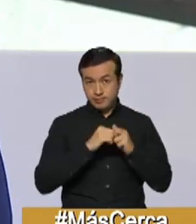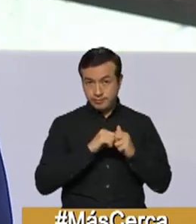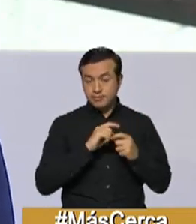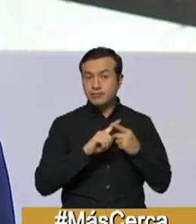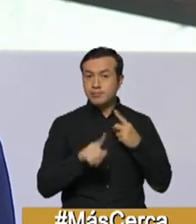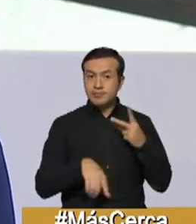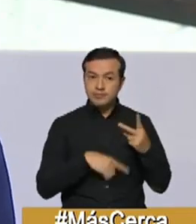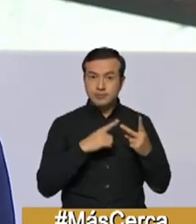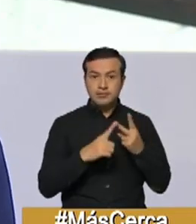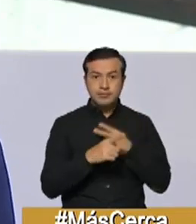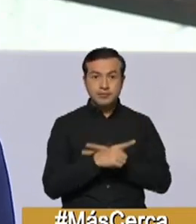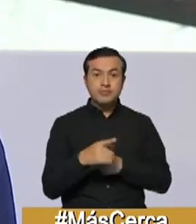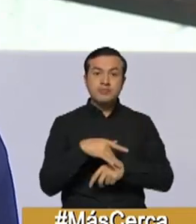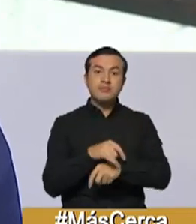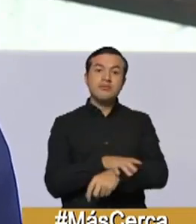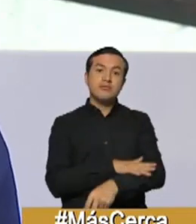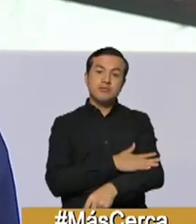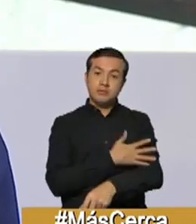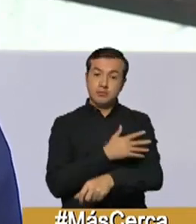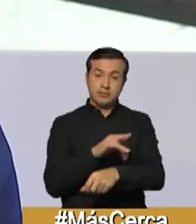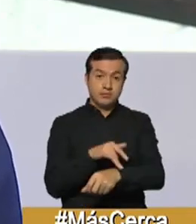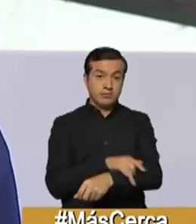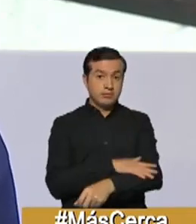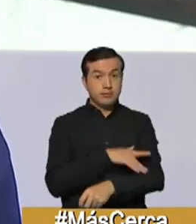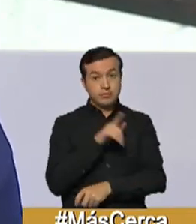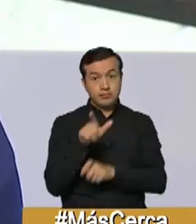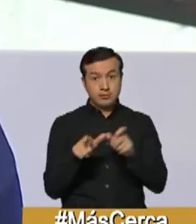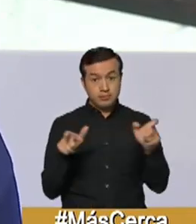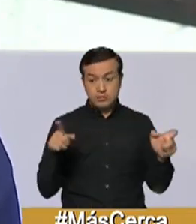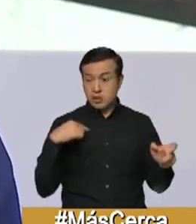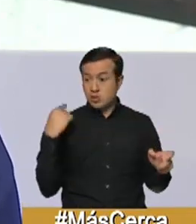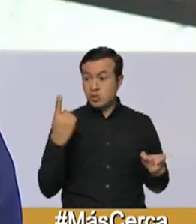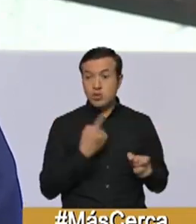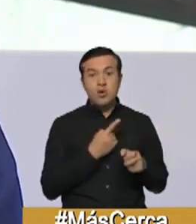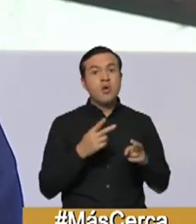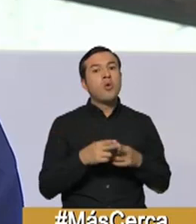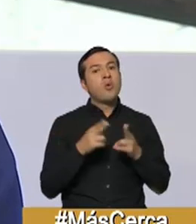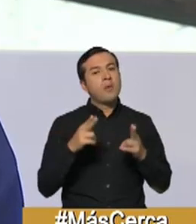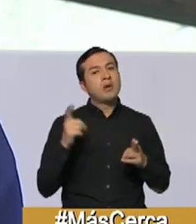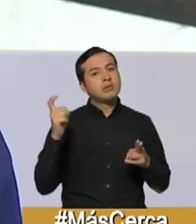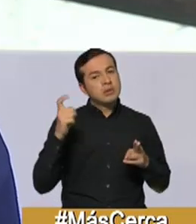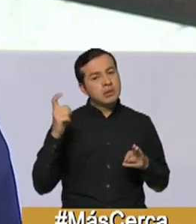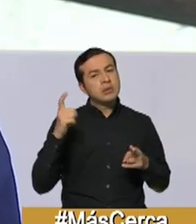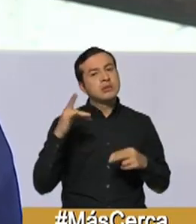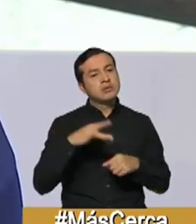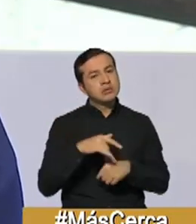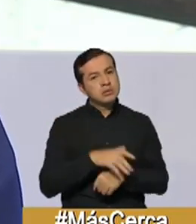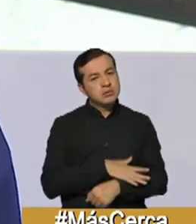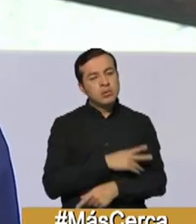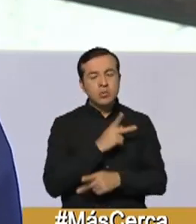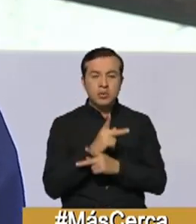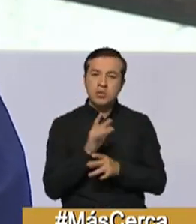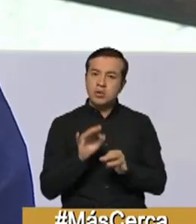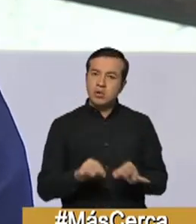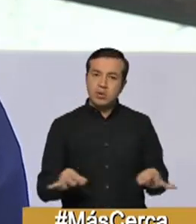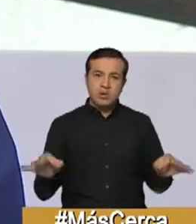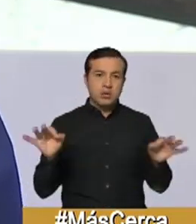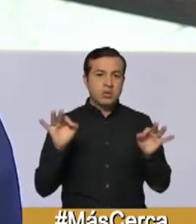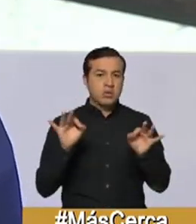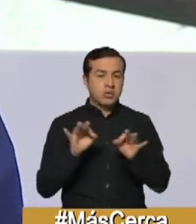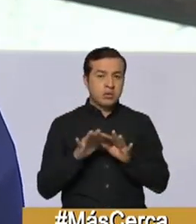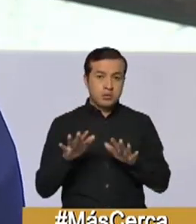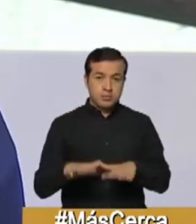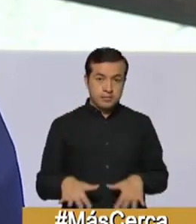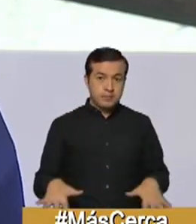pues, concientizar a la gente o nosotros mismos como seres humanos, concientizarnos y darles el cuidado necesario a nuestras